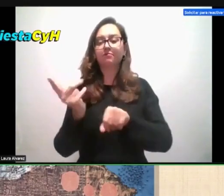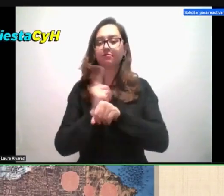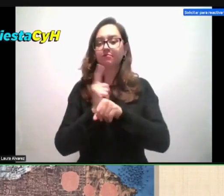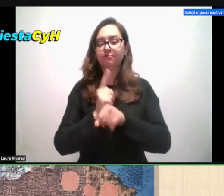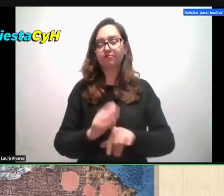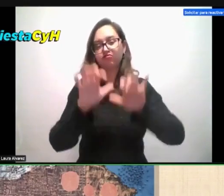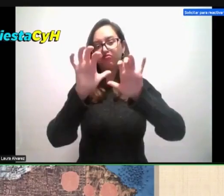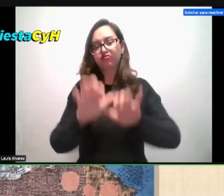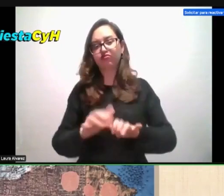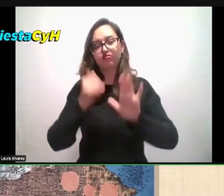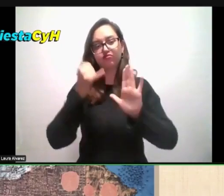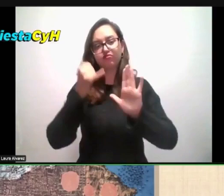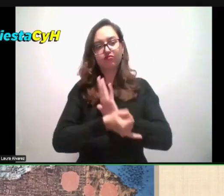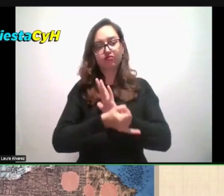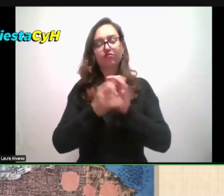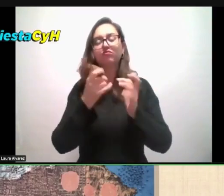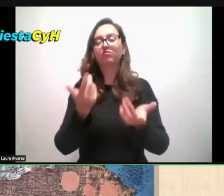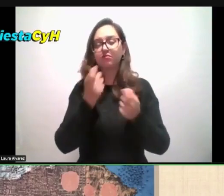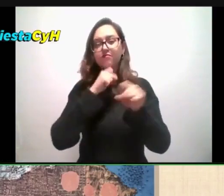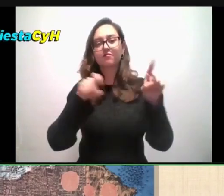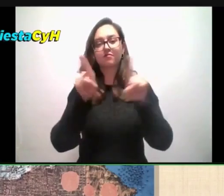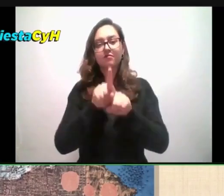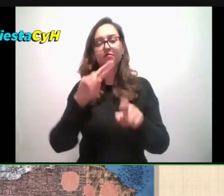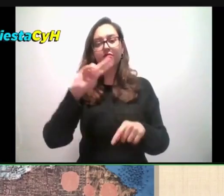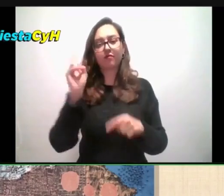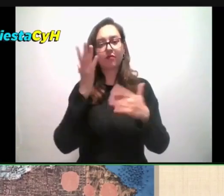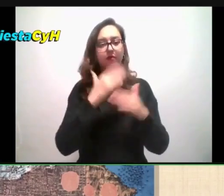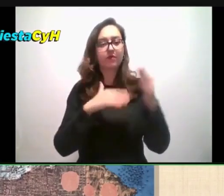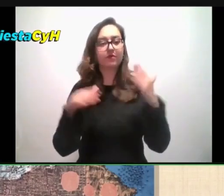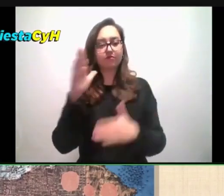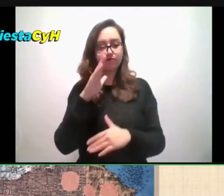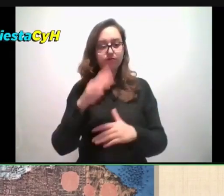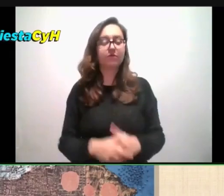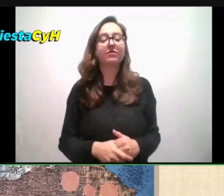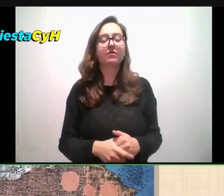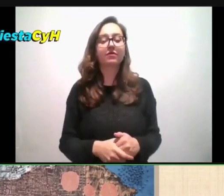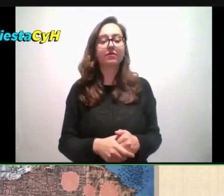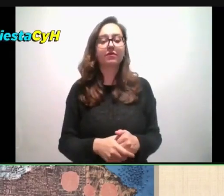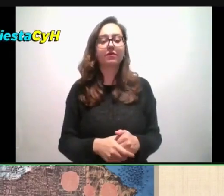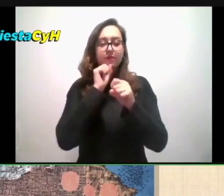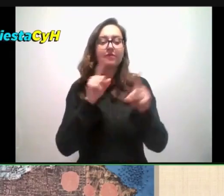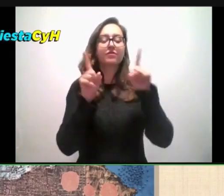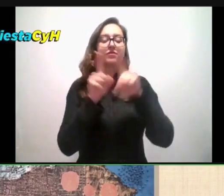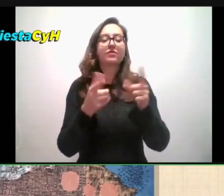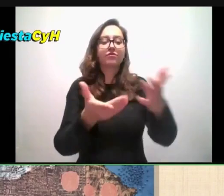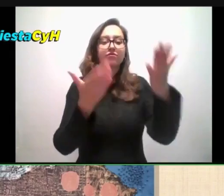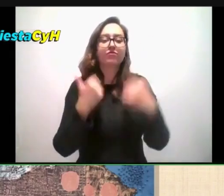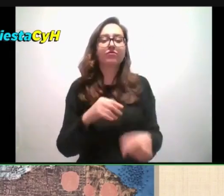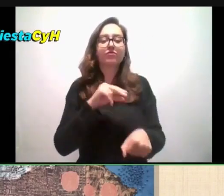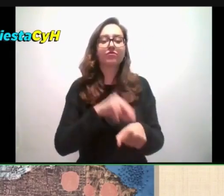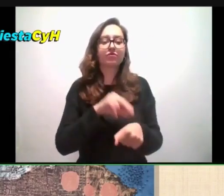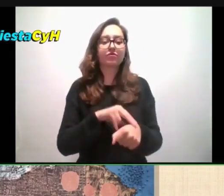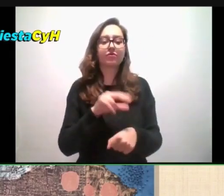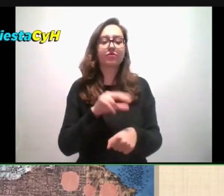posgrado. También contamos con la participación del doctor Antonio Fuente del Campo, quien es graduado como